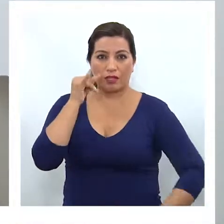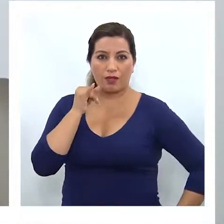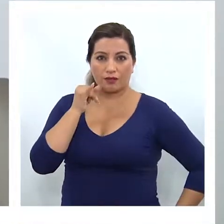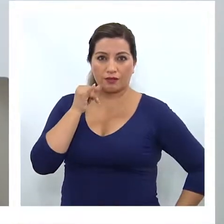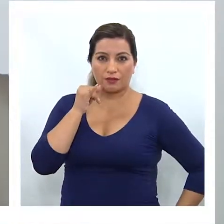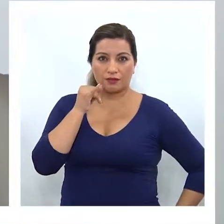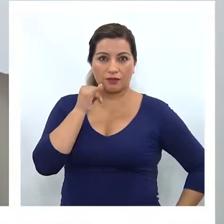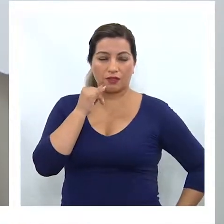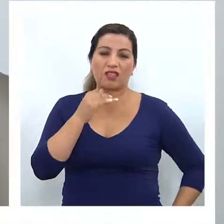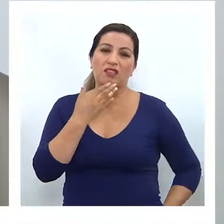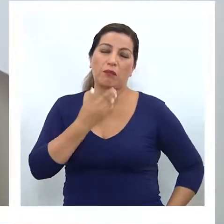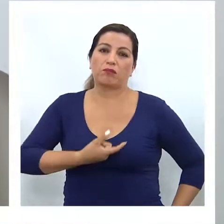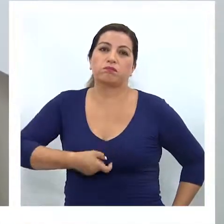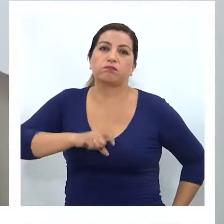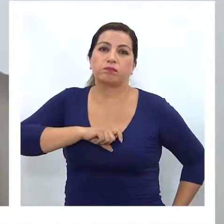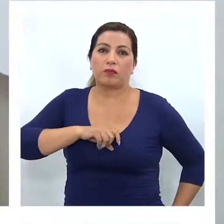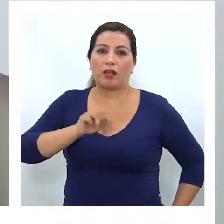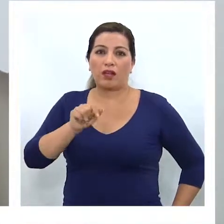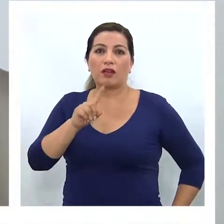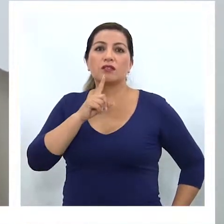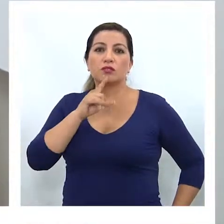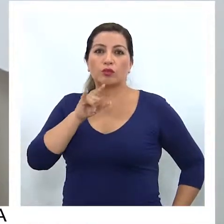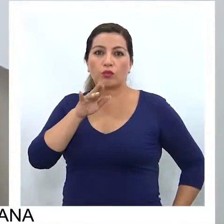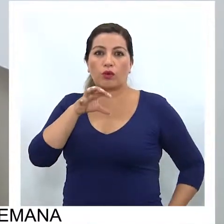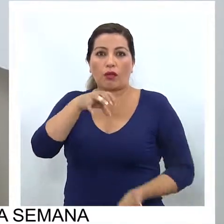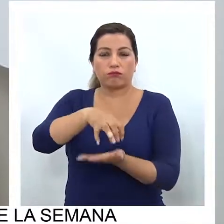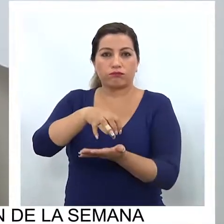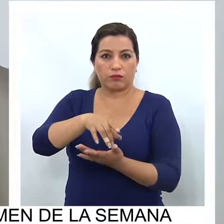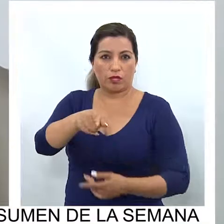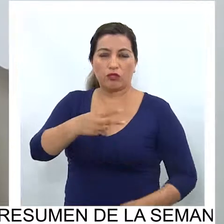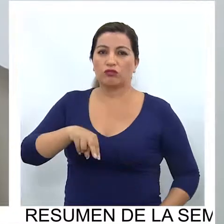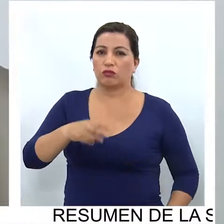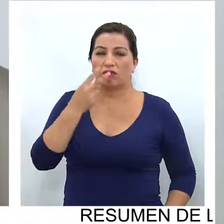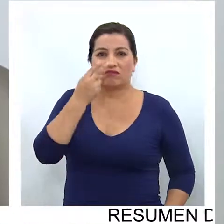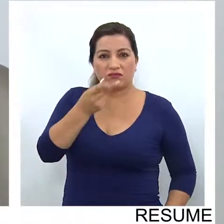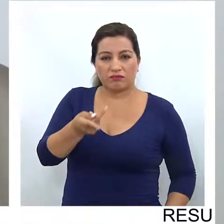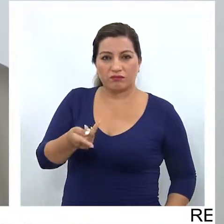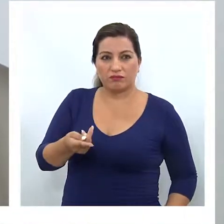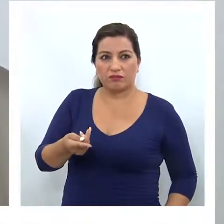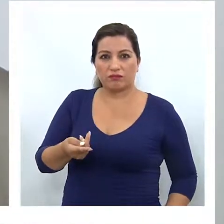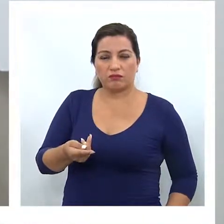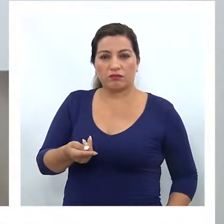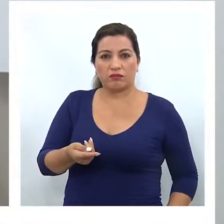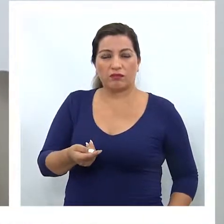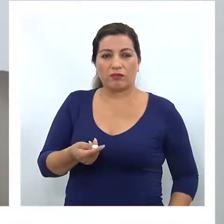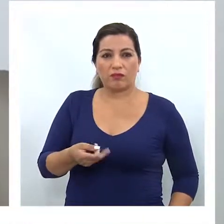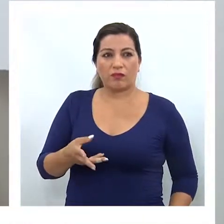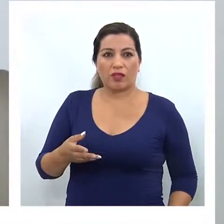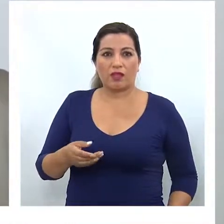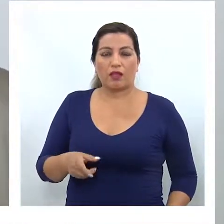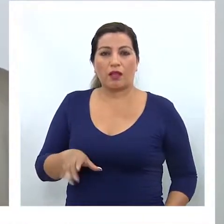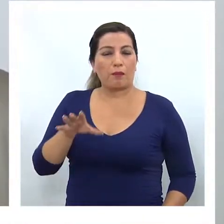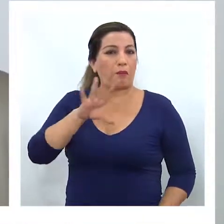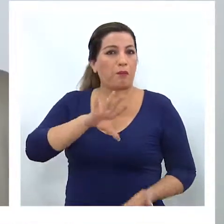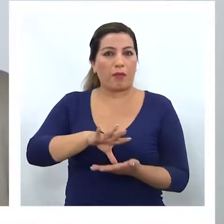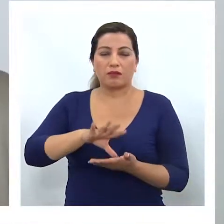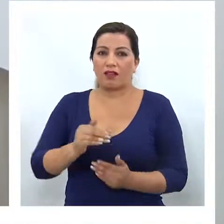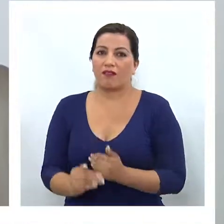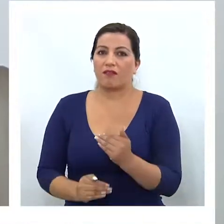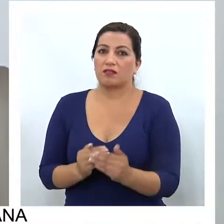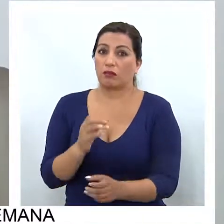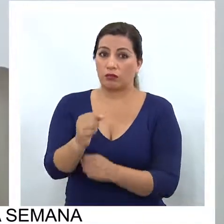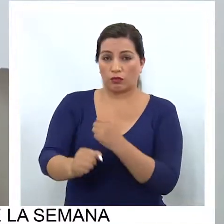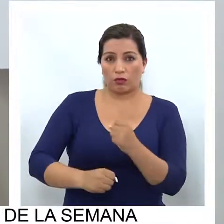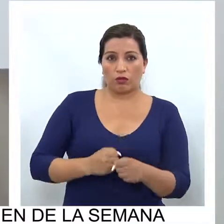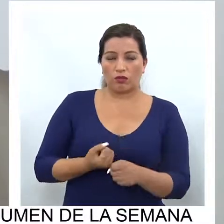las regiones en España y Asturias. En particular, uno ve con mucha envidia sana de cómo ellos han podido avanzar en estos años.